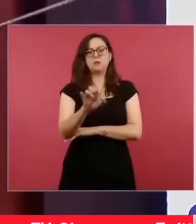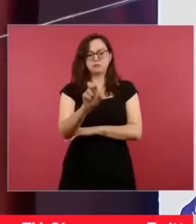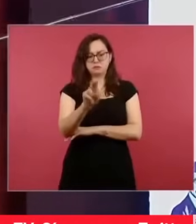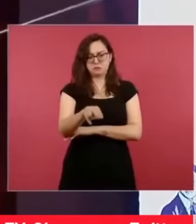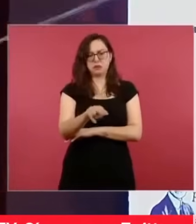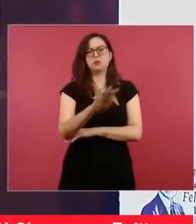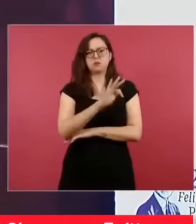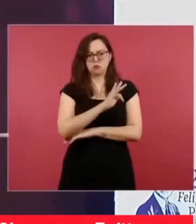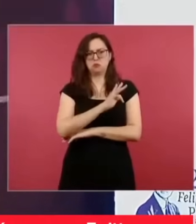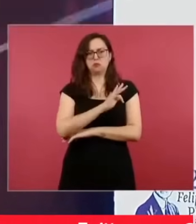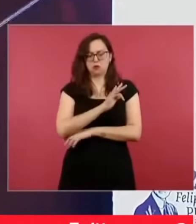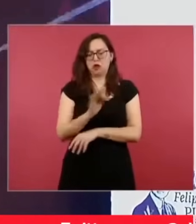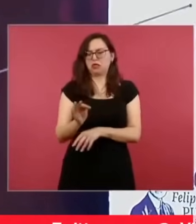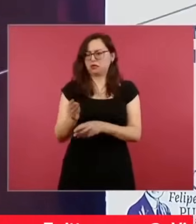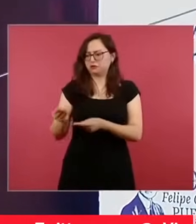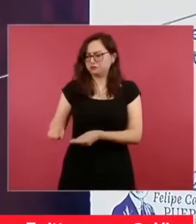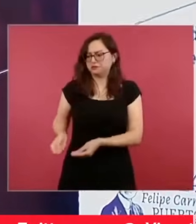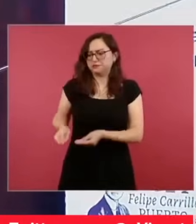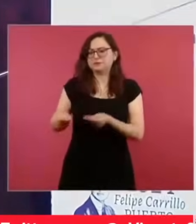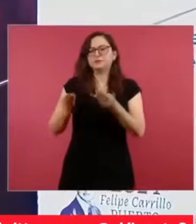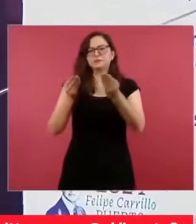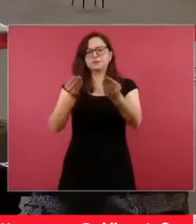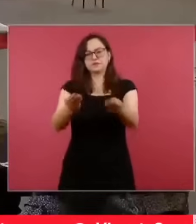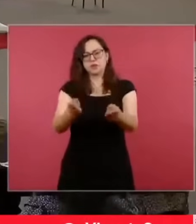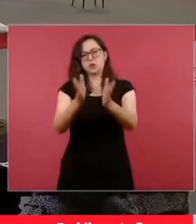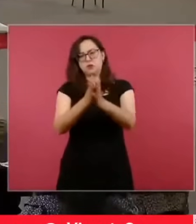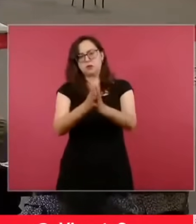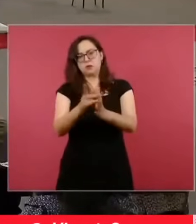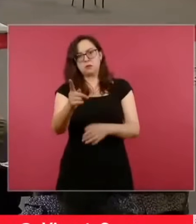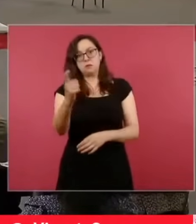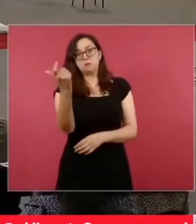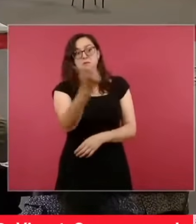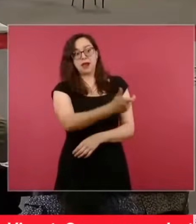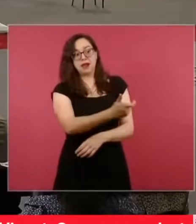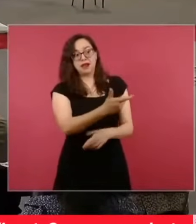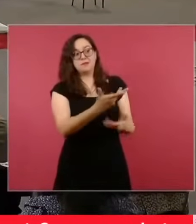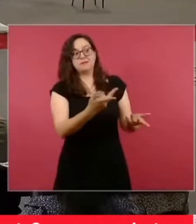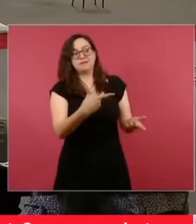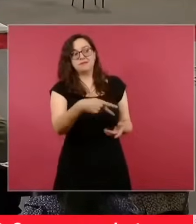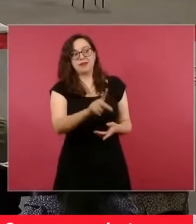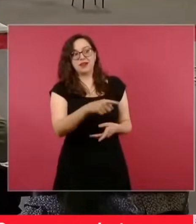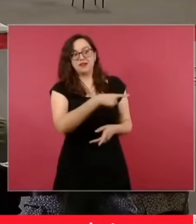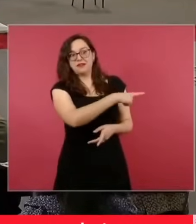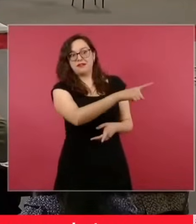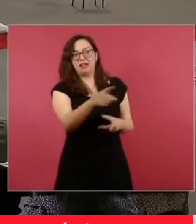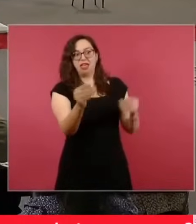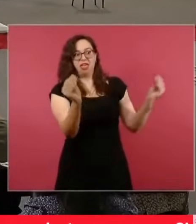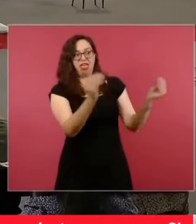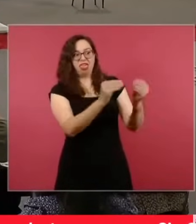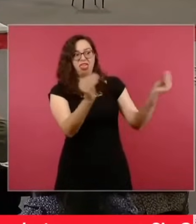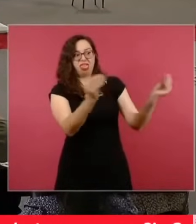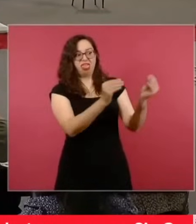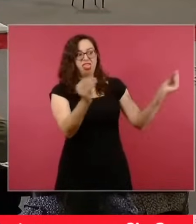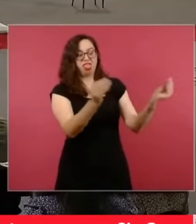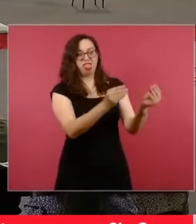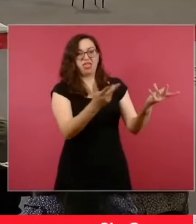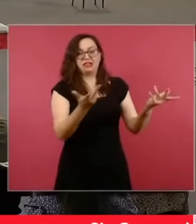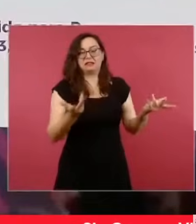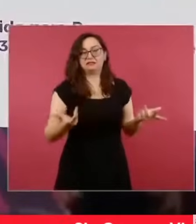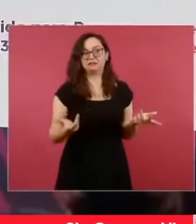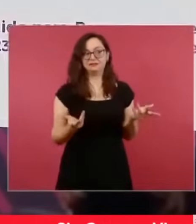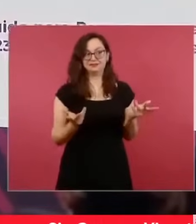tipo de billetes, para que el juez decidiera a quién se le tenía que pagar. Nosotros entregamos el